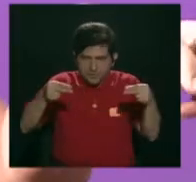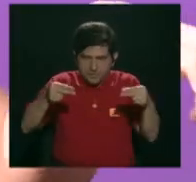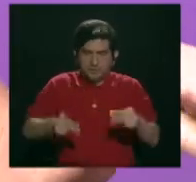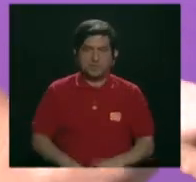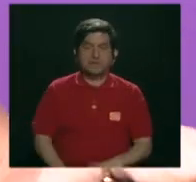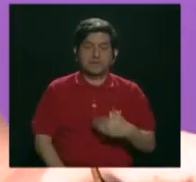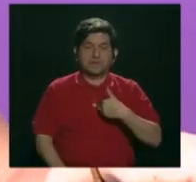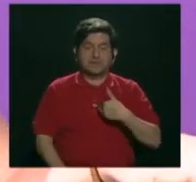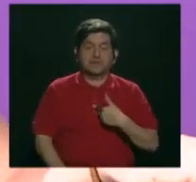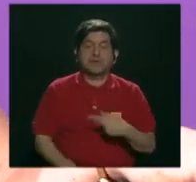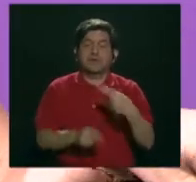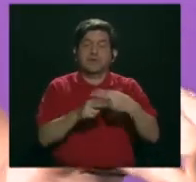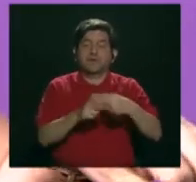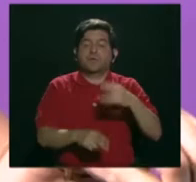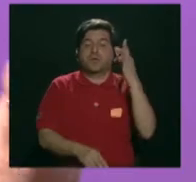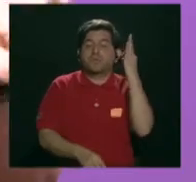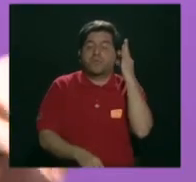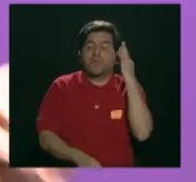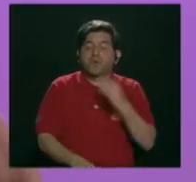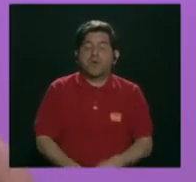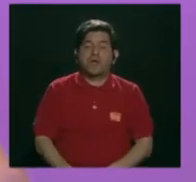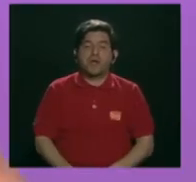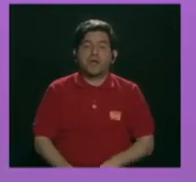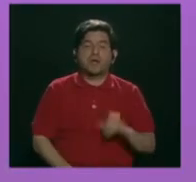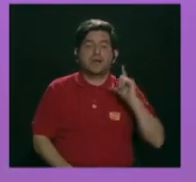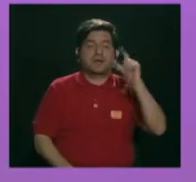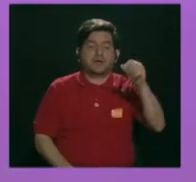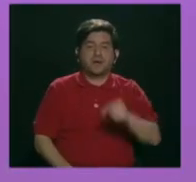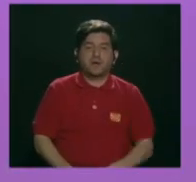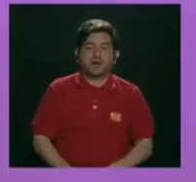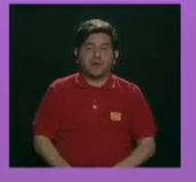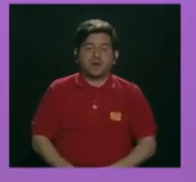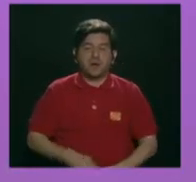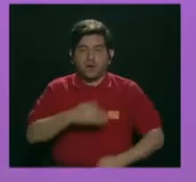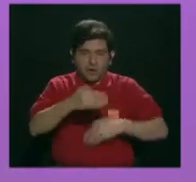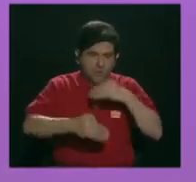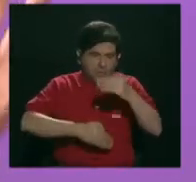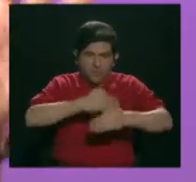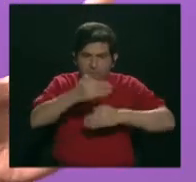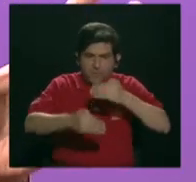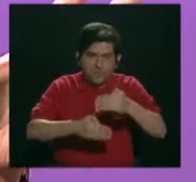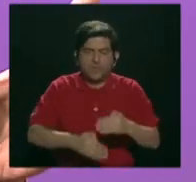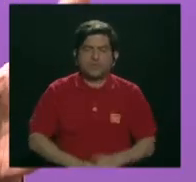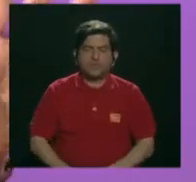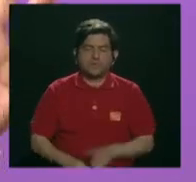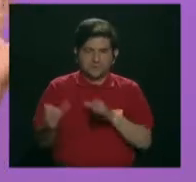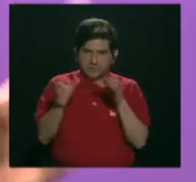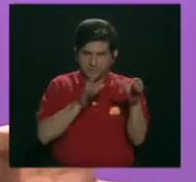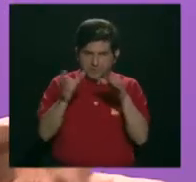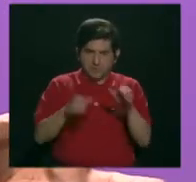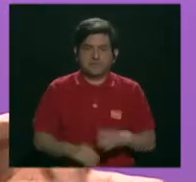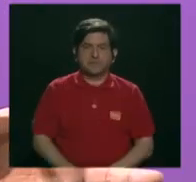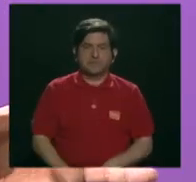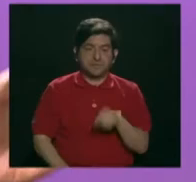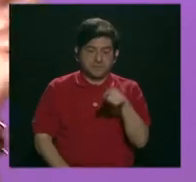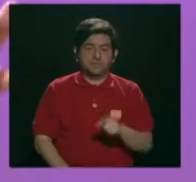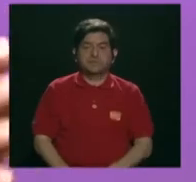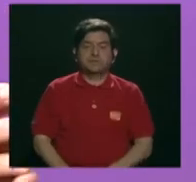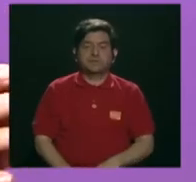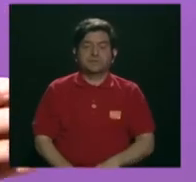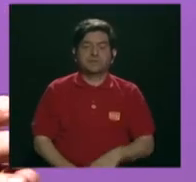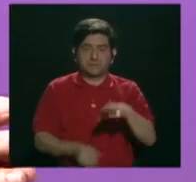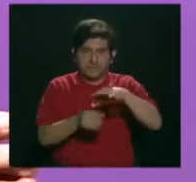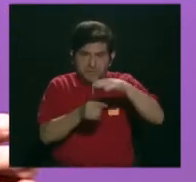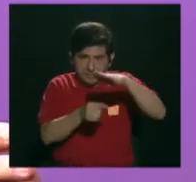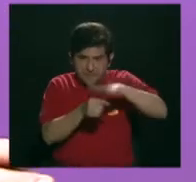lleva por nombre Mujeres Rurales, Producción, Procesamiento y Comercialización de Granos Básicos. Entonces nos planteamos, en primera instancia,